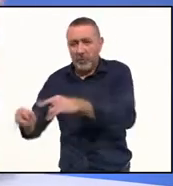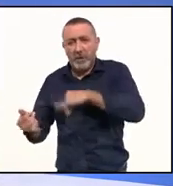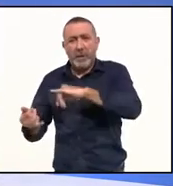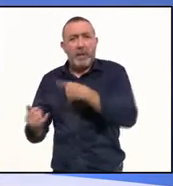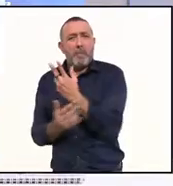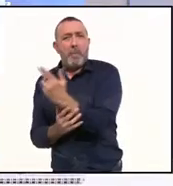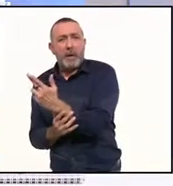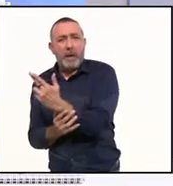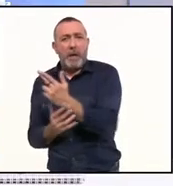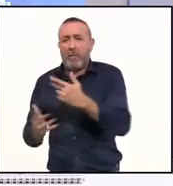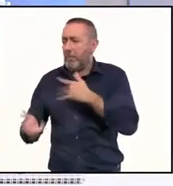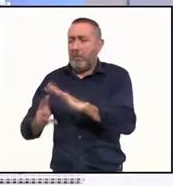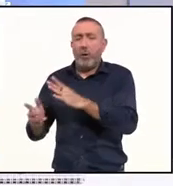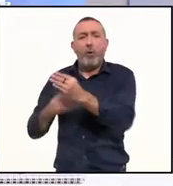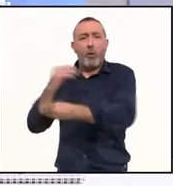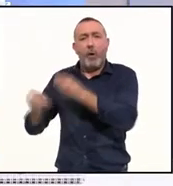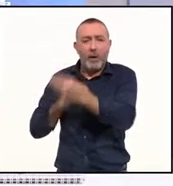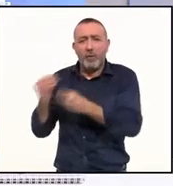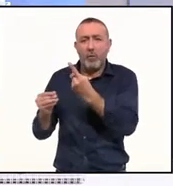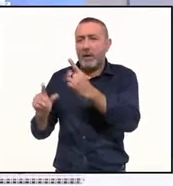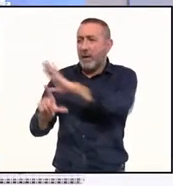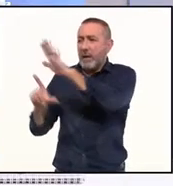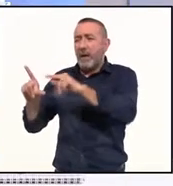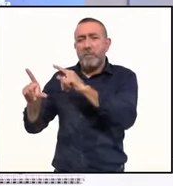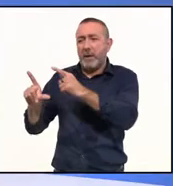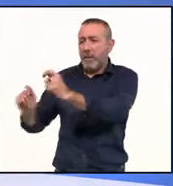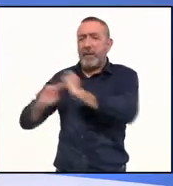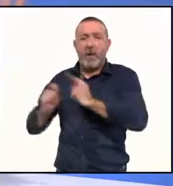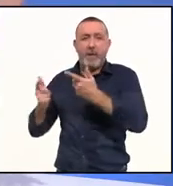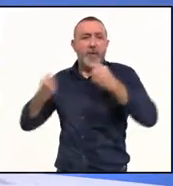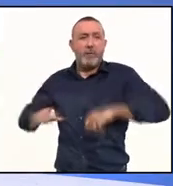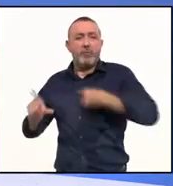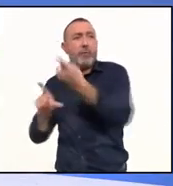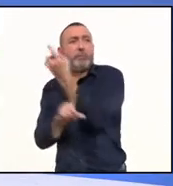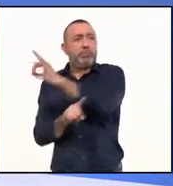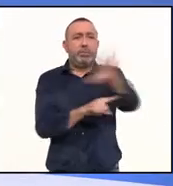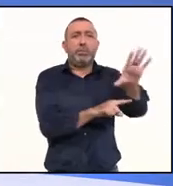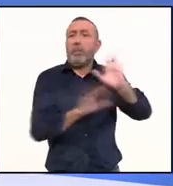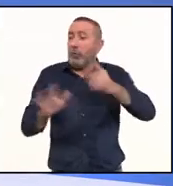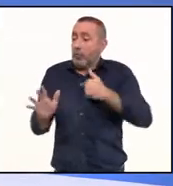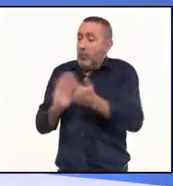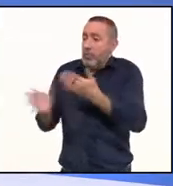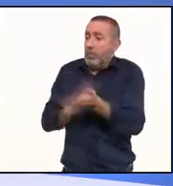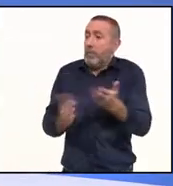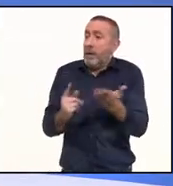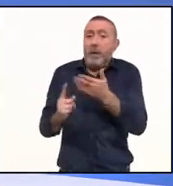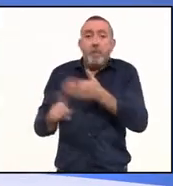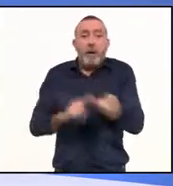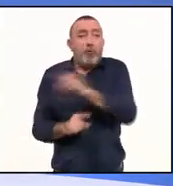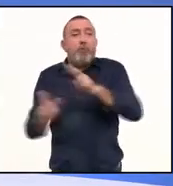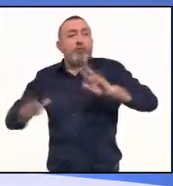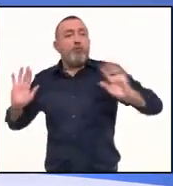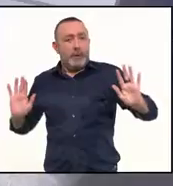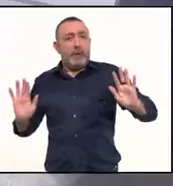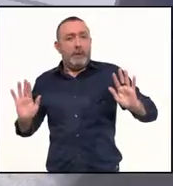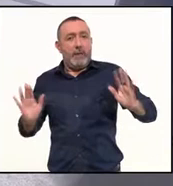mensaje nada por el estilo o viralizó una imagen suya íntima que me ha mandado pero yo no maltrato no le puesto la mano encima jamás claro es que además le estaba comentando